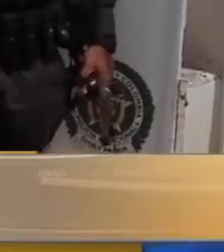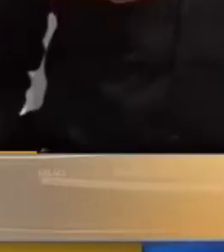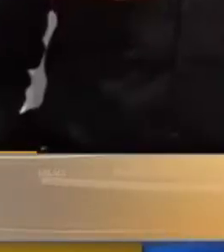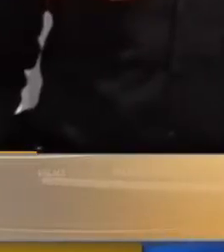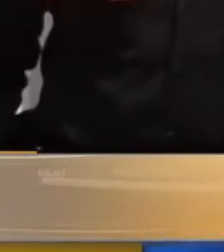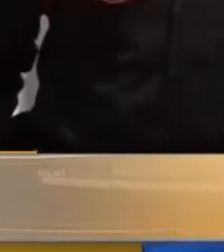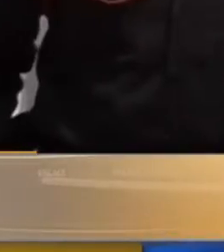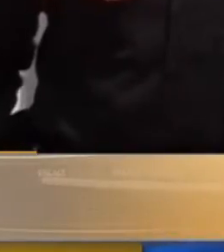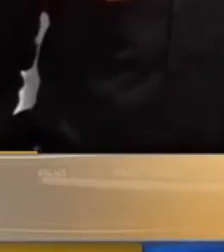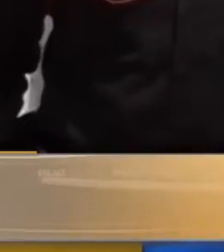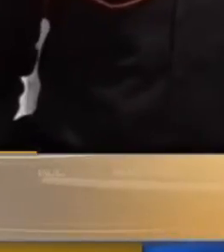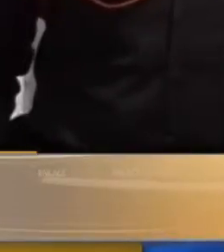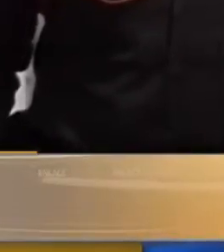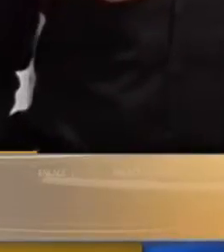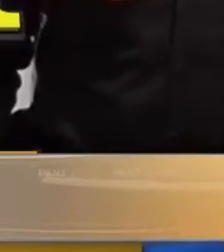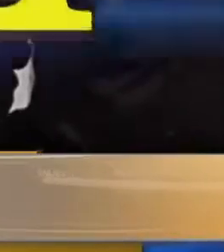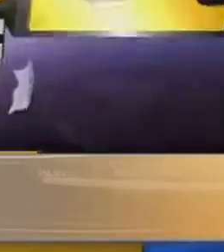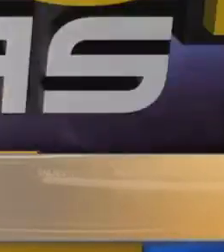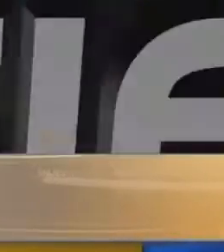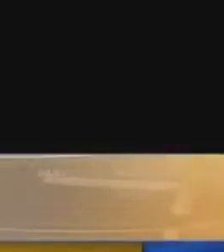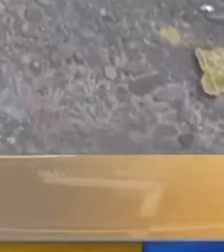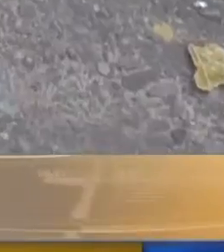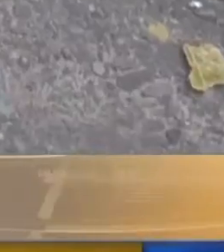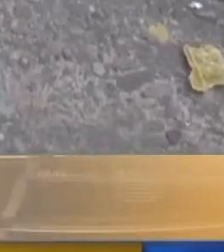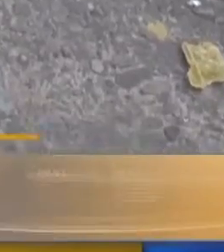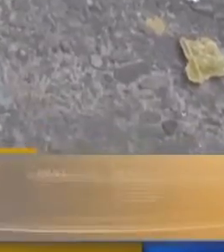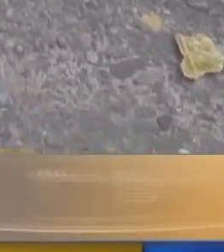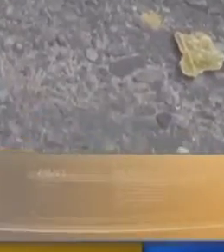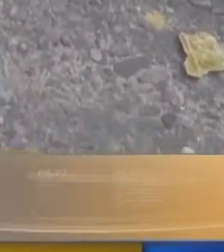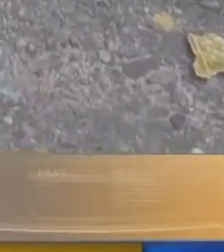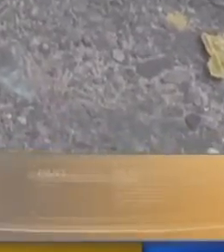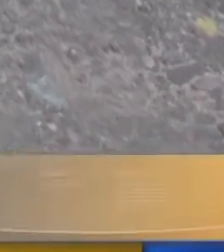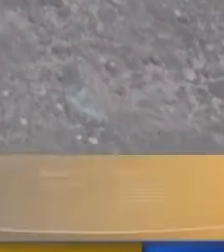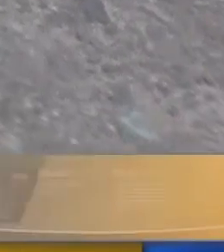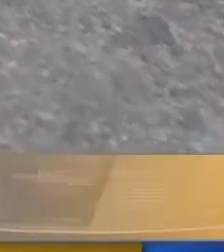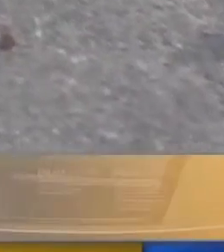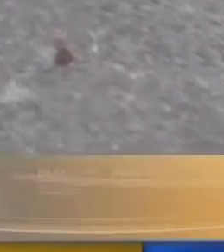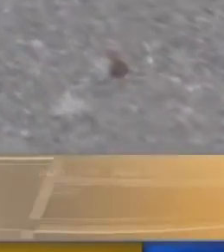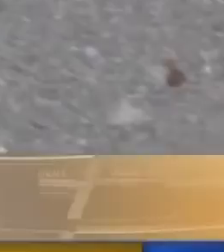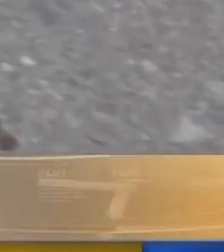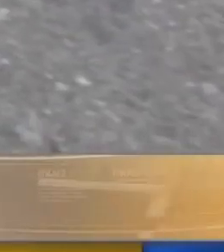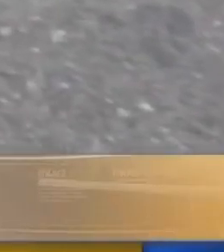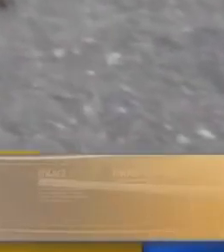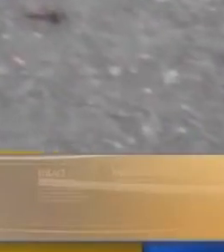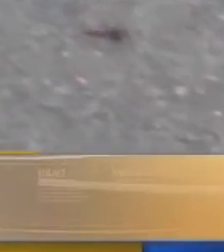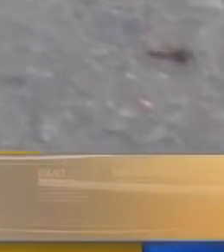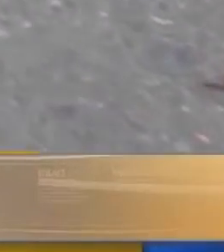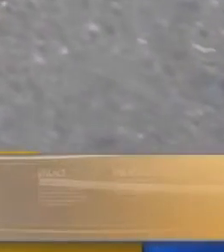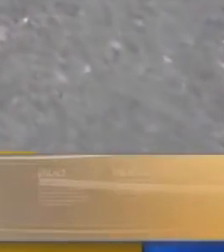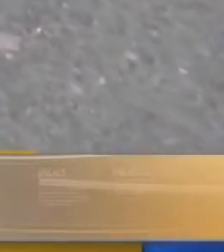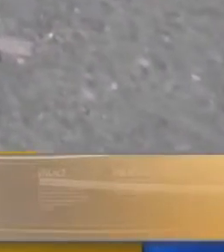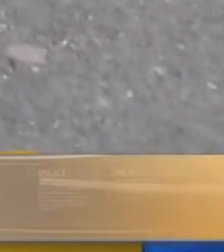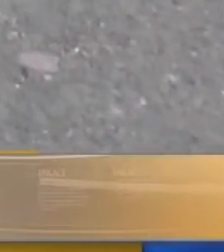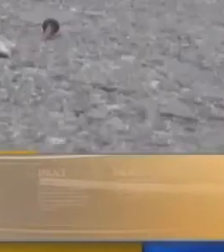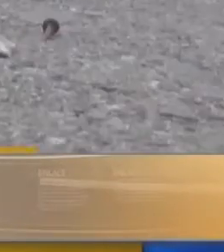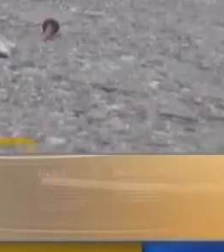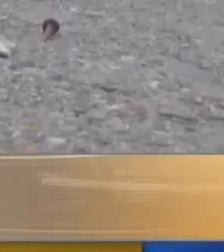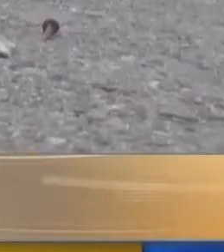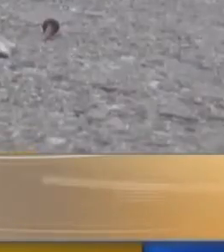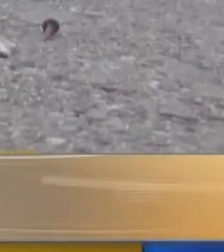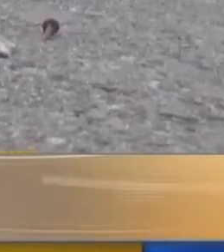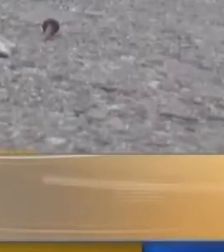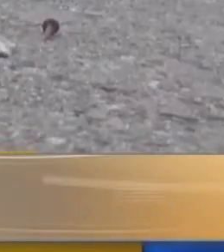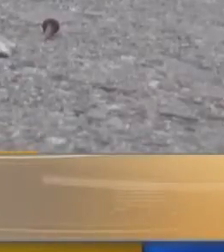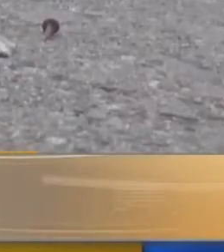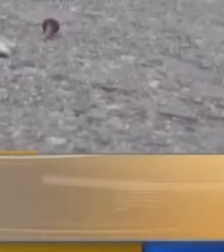Mediante allanamiento fueron detenidas en la Comuna 1 de la ciudad. Transportadores informales acusan a taxistas de lanzar tachuelas en la bahía del Parque Camilo